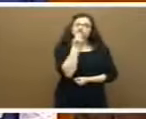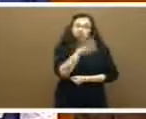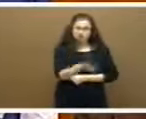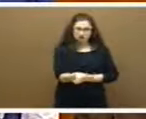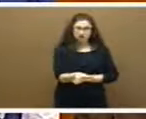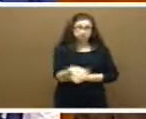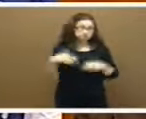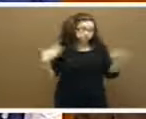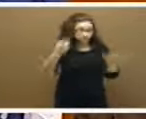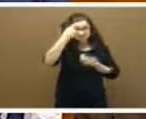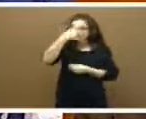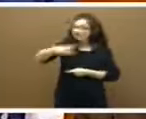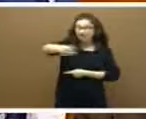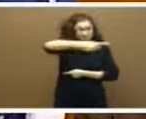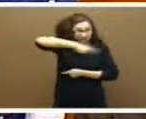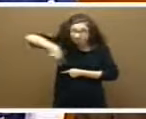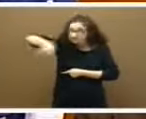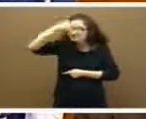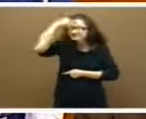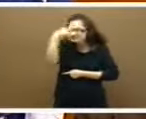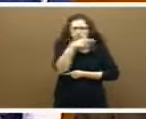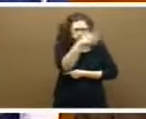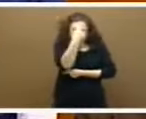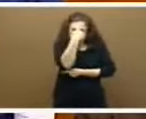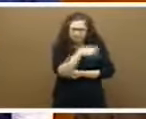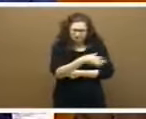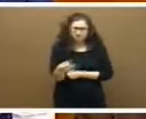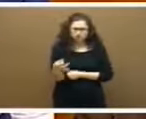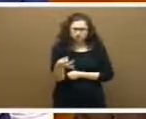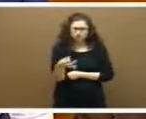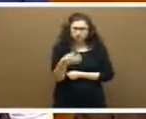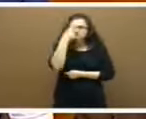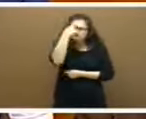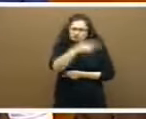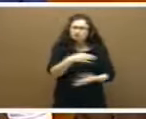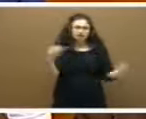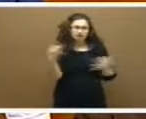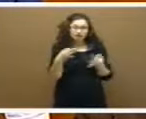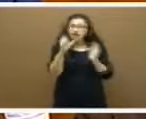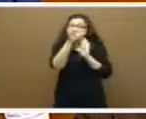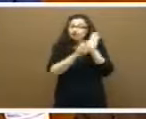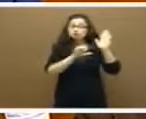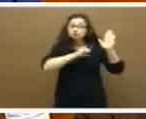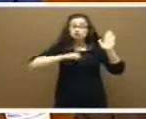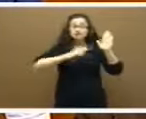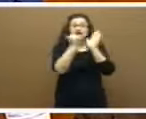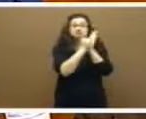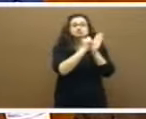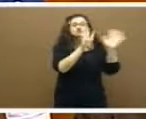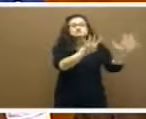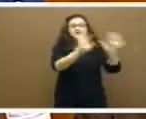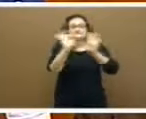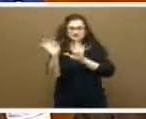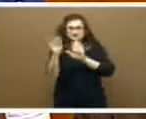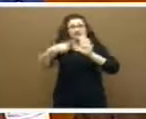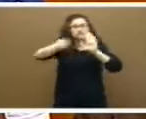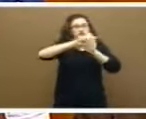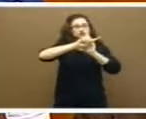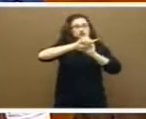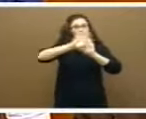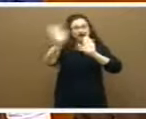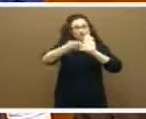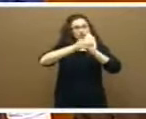histórica. Sabe todo el mundo en esta Cámara, y usted sabe perfectamente, que el Estatuto de Autonomía en su artículo 90 y la disposición adicional primera